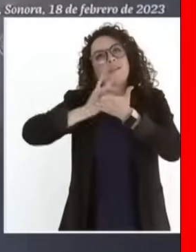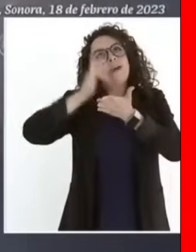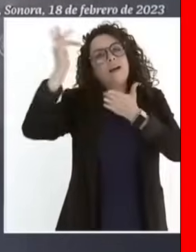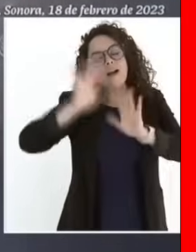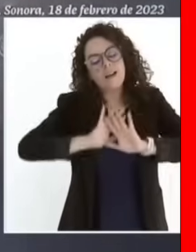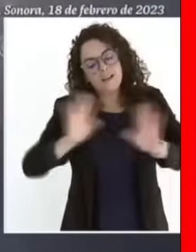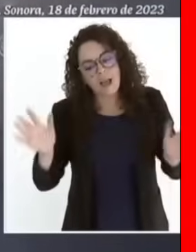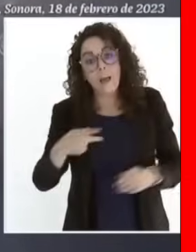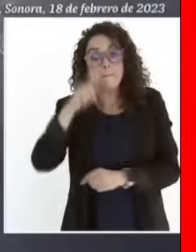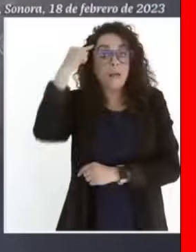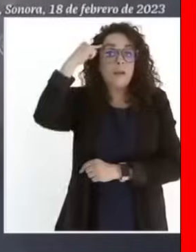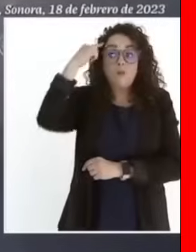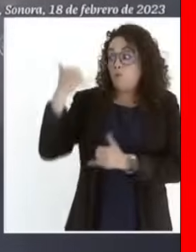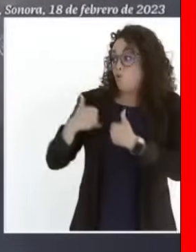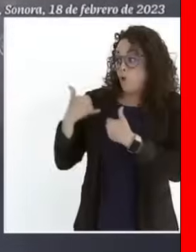que